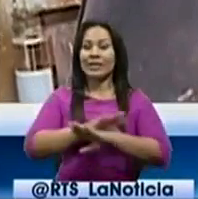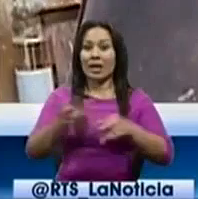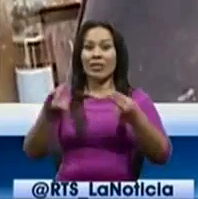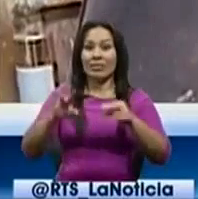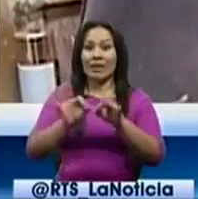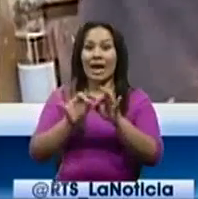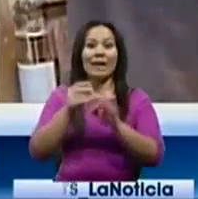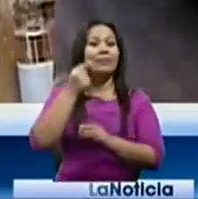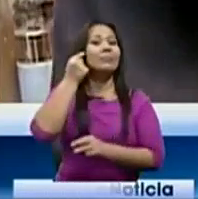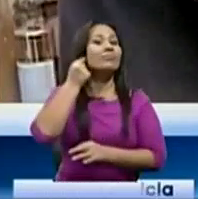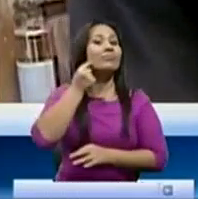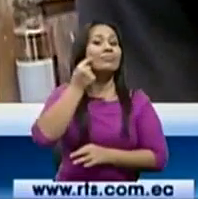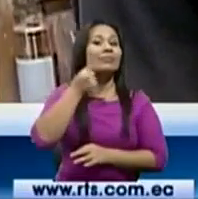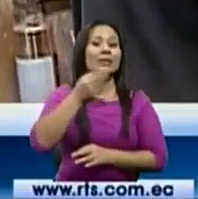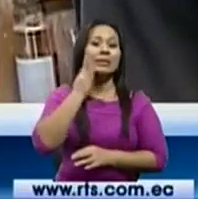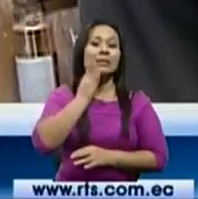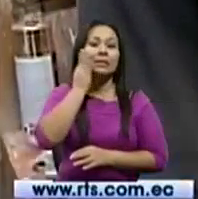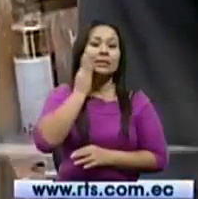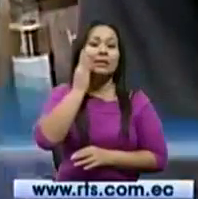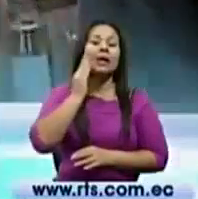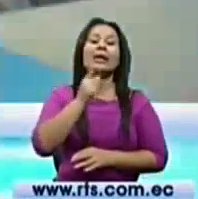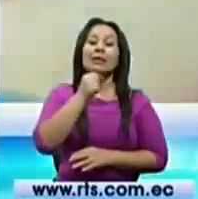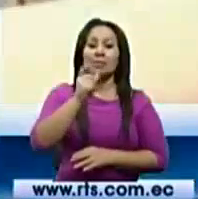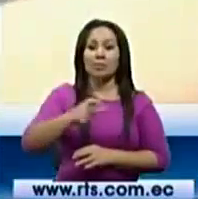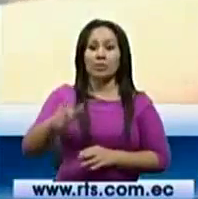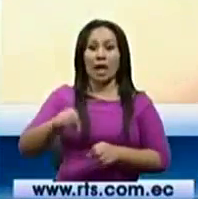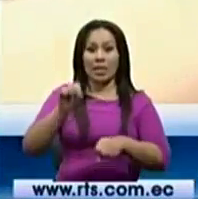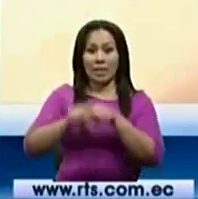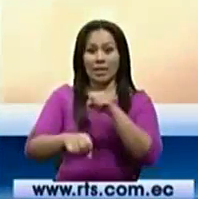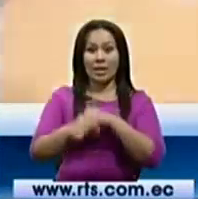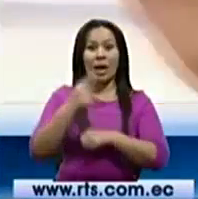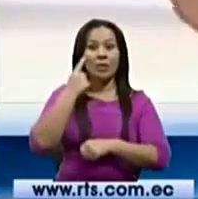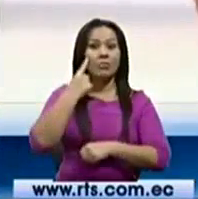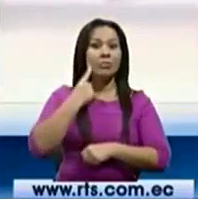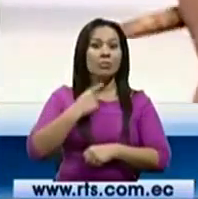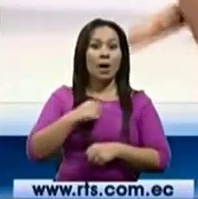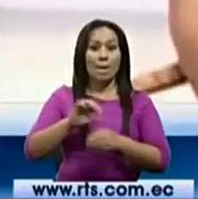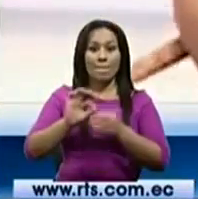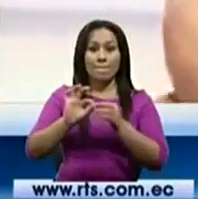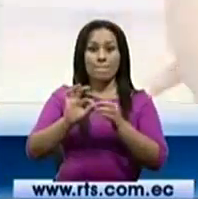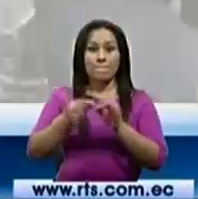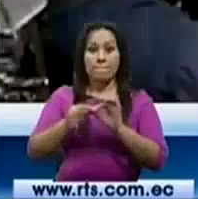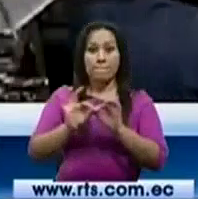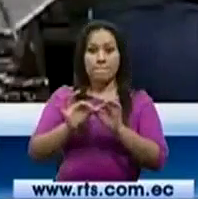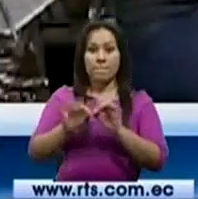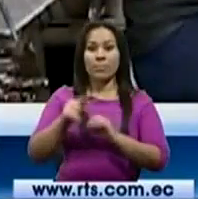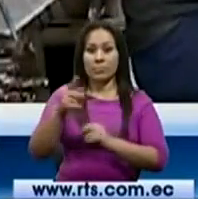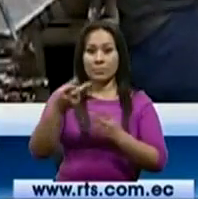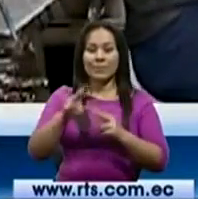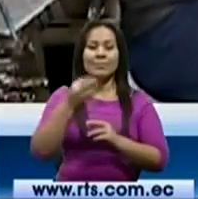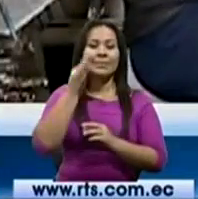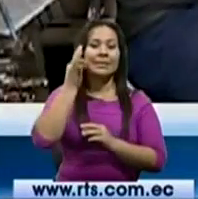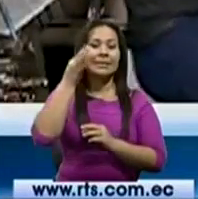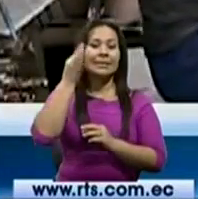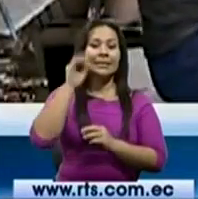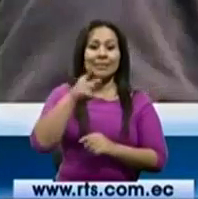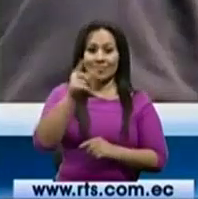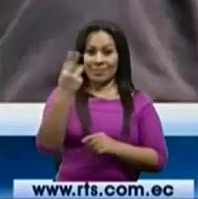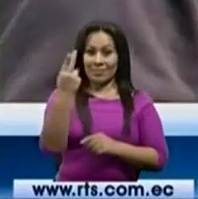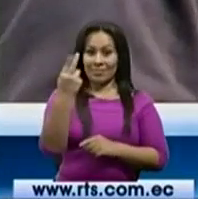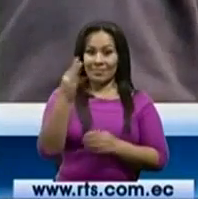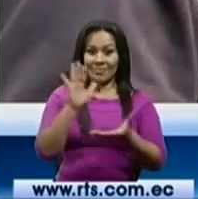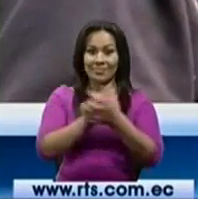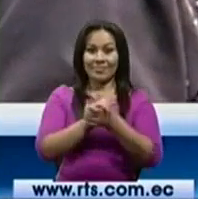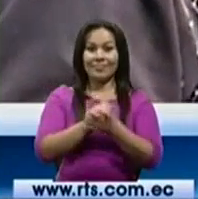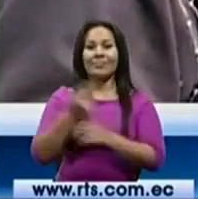también retocan las fallas en los rostros de las personas que tuvieron algún desliz o accidente. De esta manera, esta pareja de